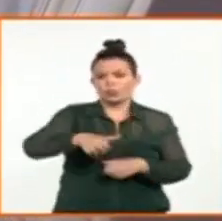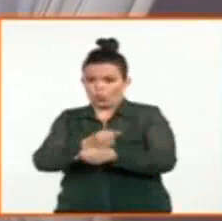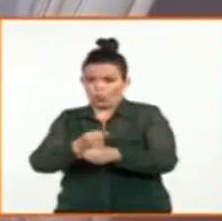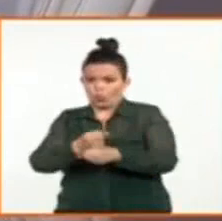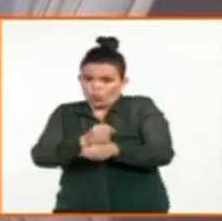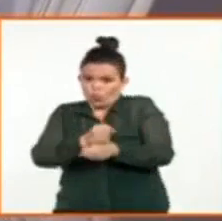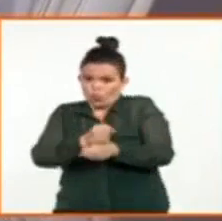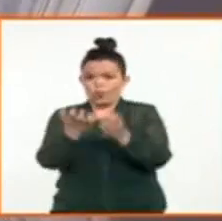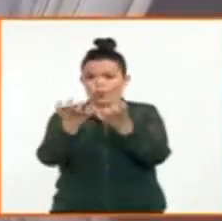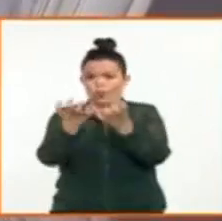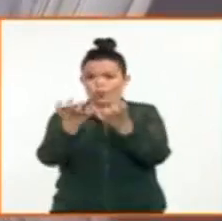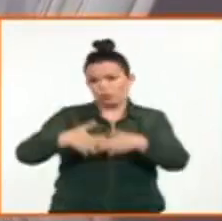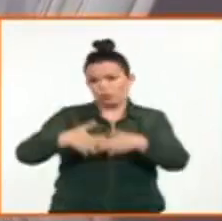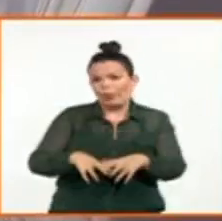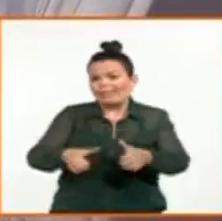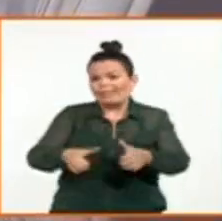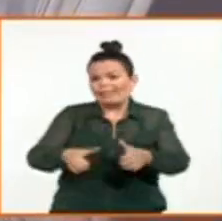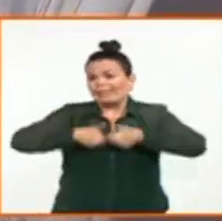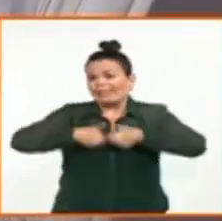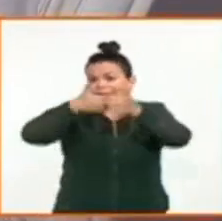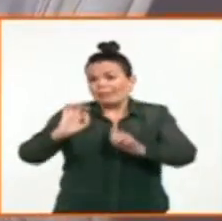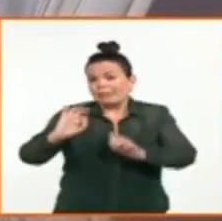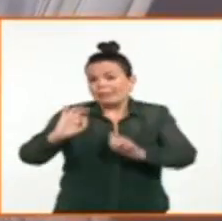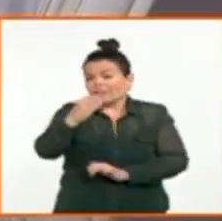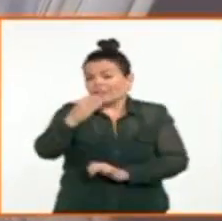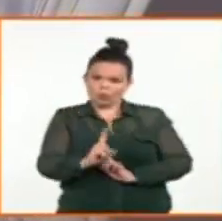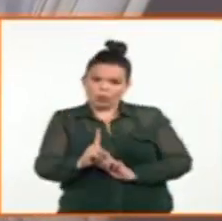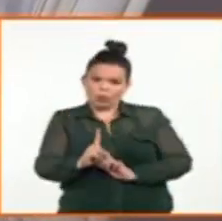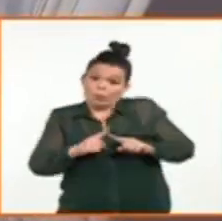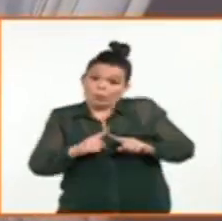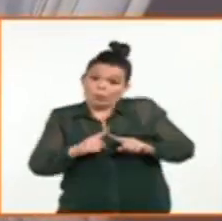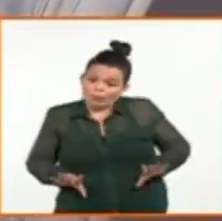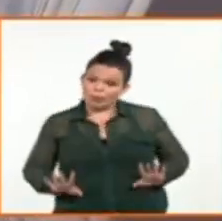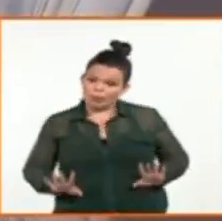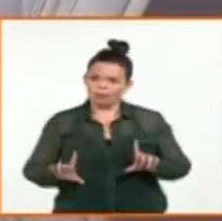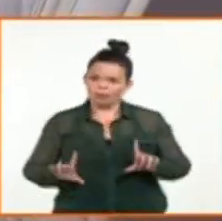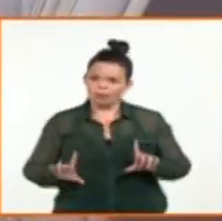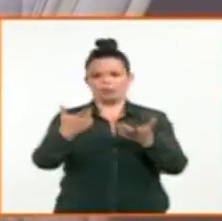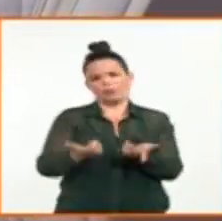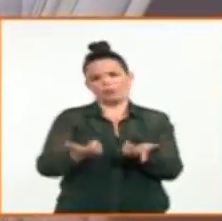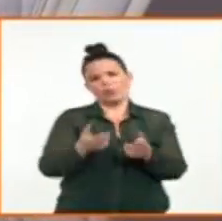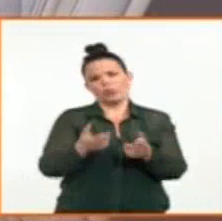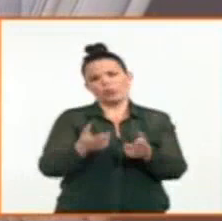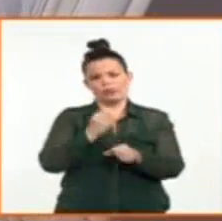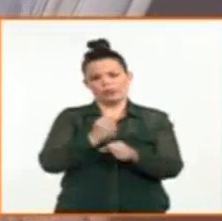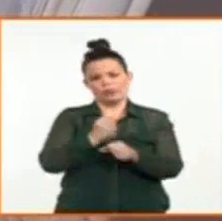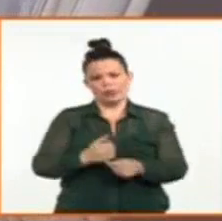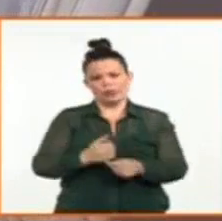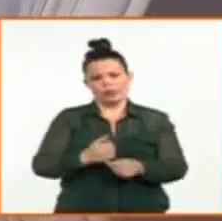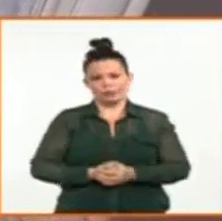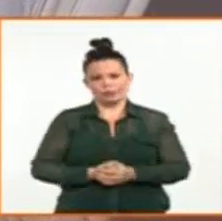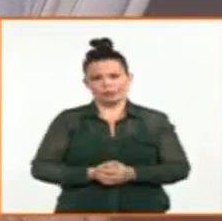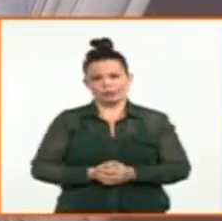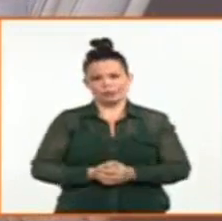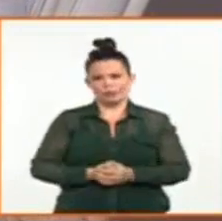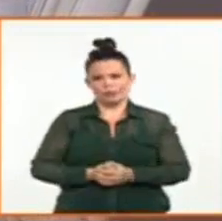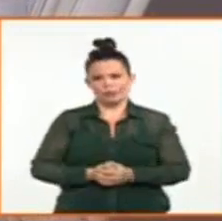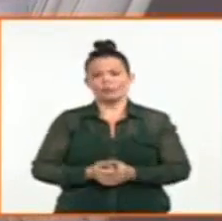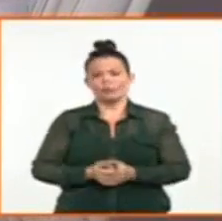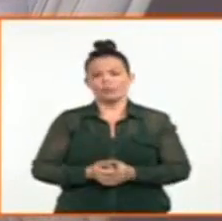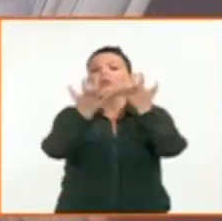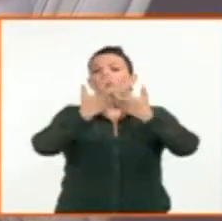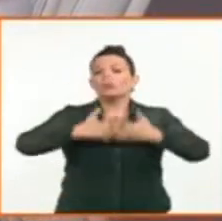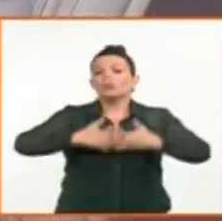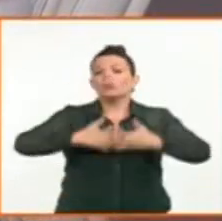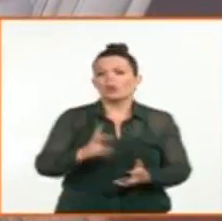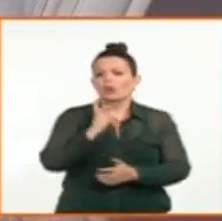que se quisiera, aunque en esta producción de la planta de cloro sí ha asegurado los niveles que se demandan. Por ejemplo, también en la producción de orzino, hay que decir que la planta se ha